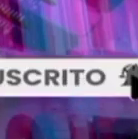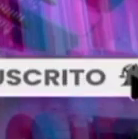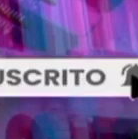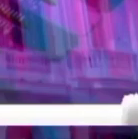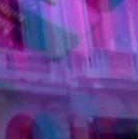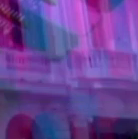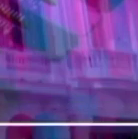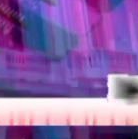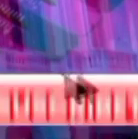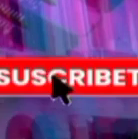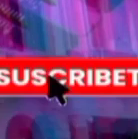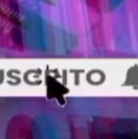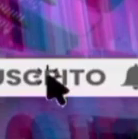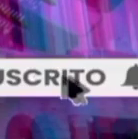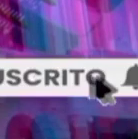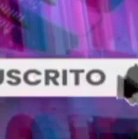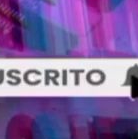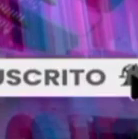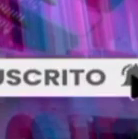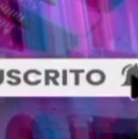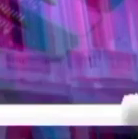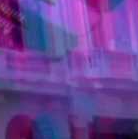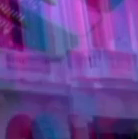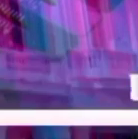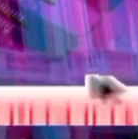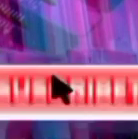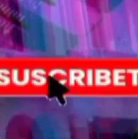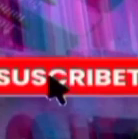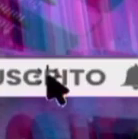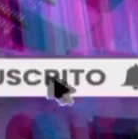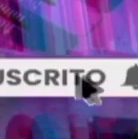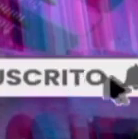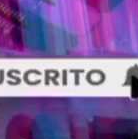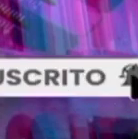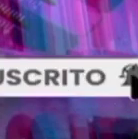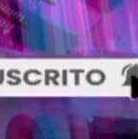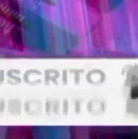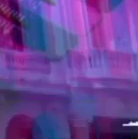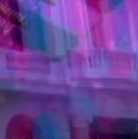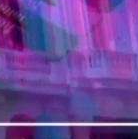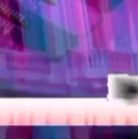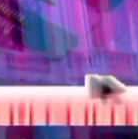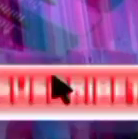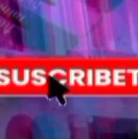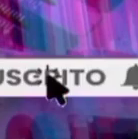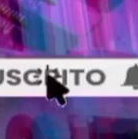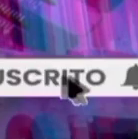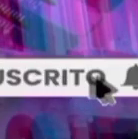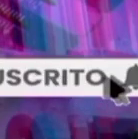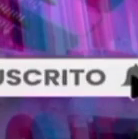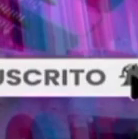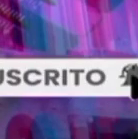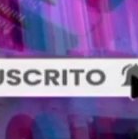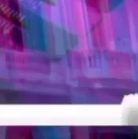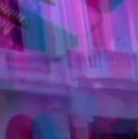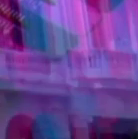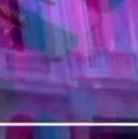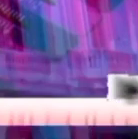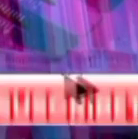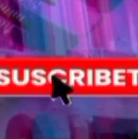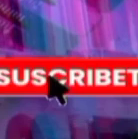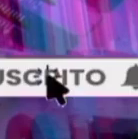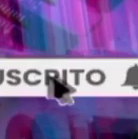amigos. Y no olvides darle a la campanita, así la plataforma te notificará cuando subamos un